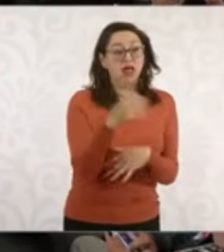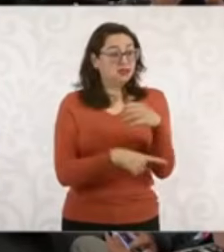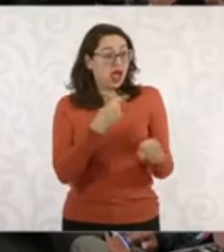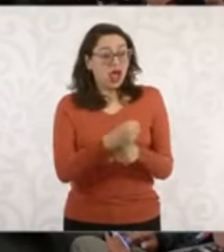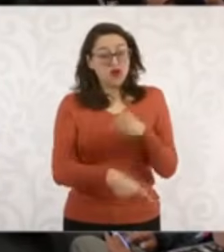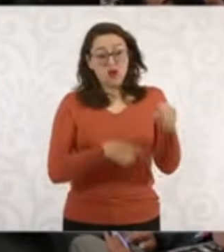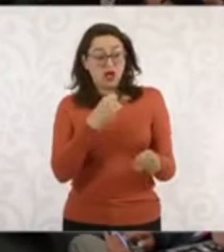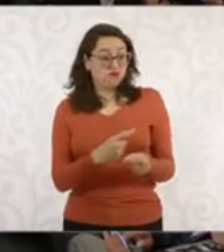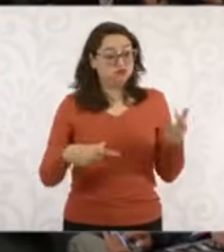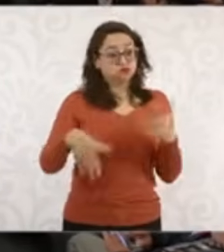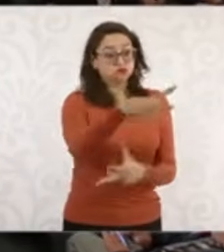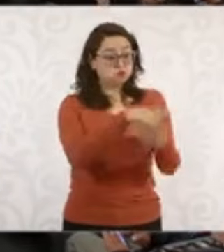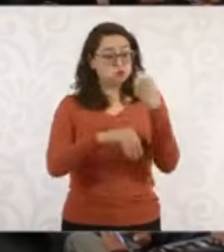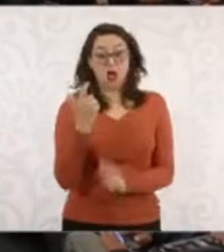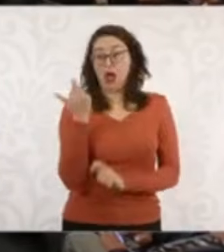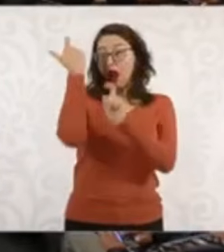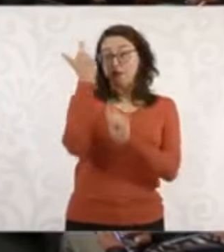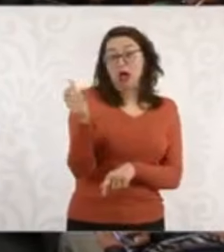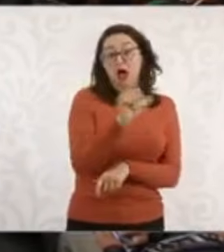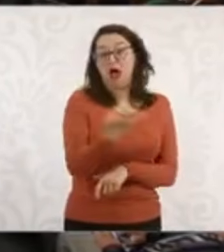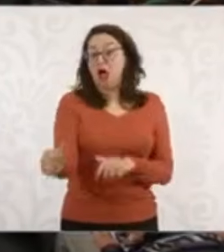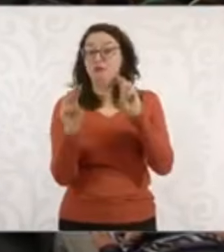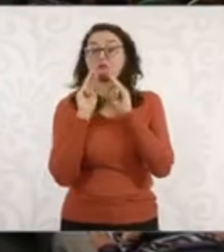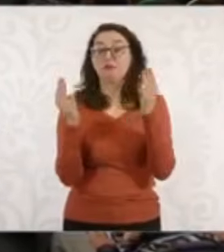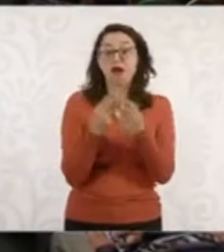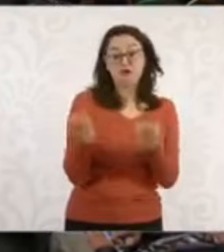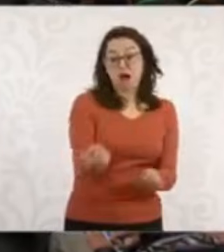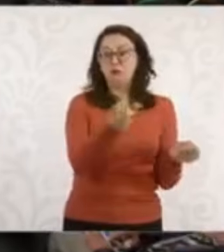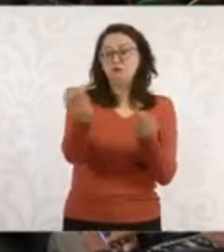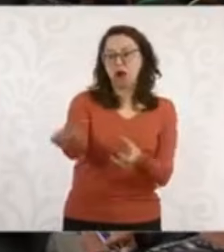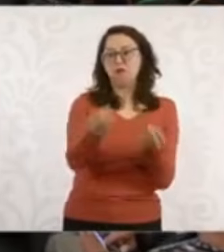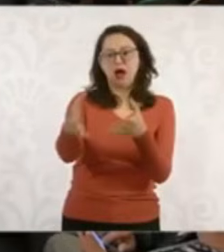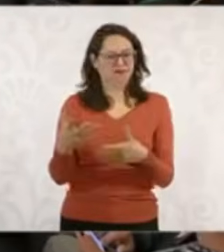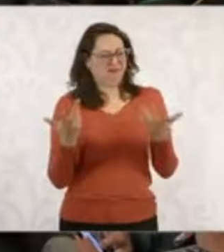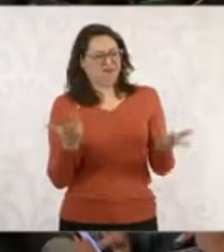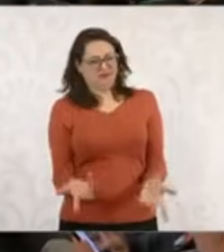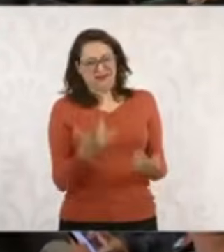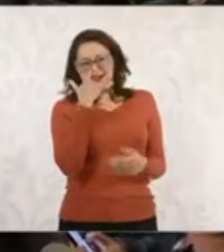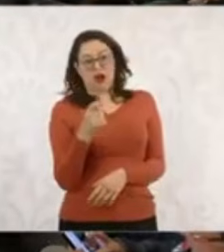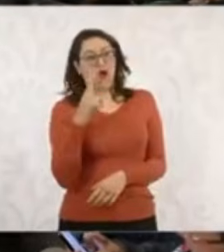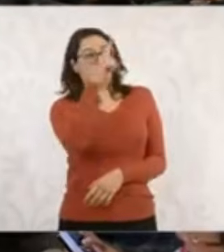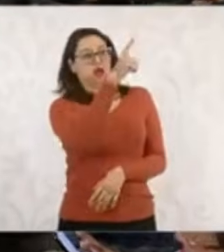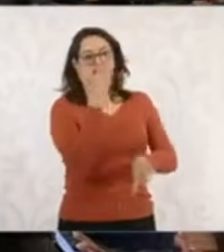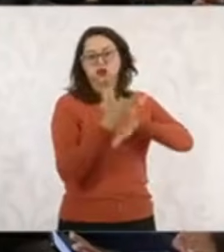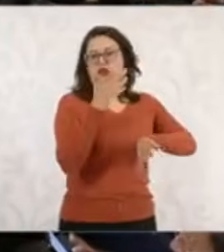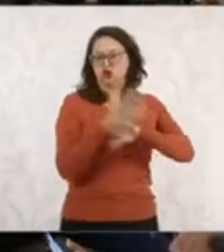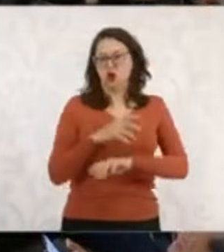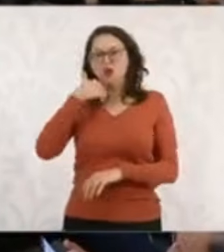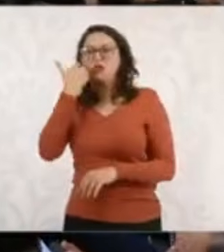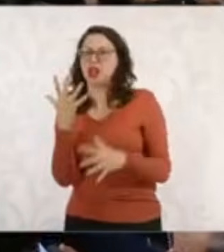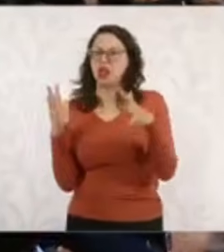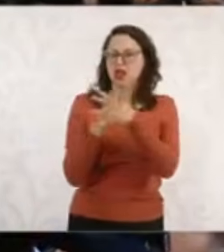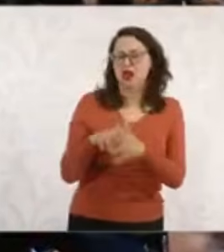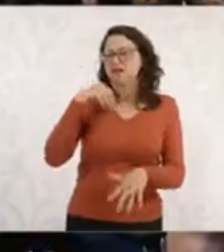y además fortalece a los grupos criminales que tanto desea combatir Washington, que le han propuesto a usted además